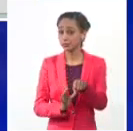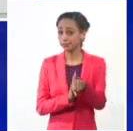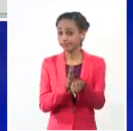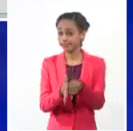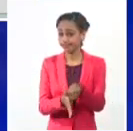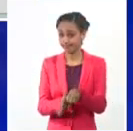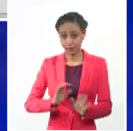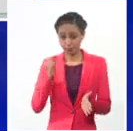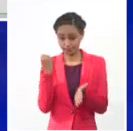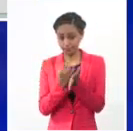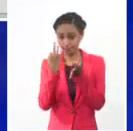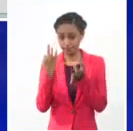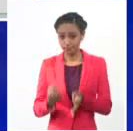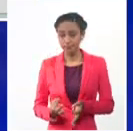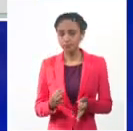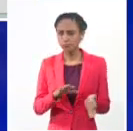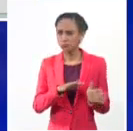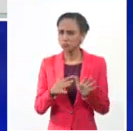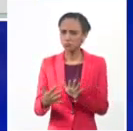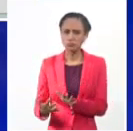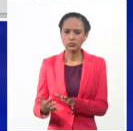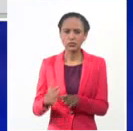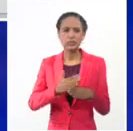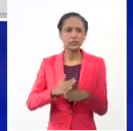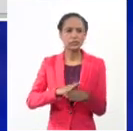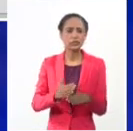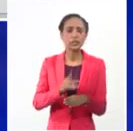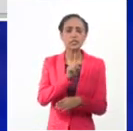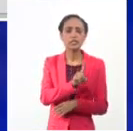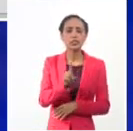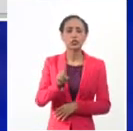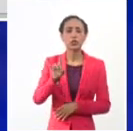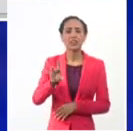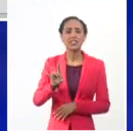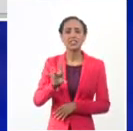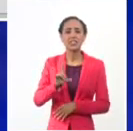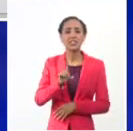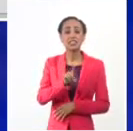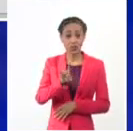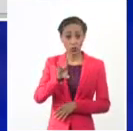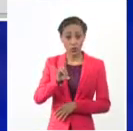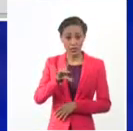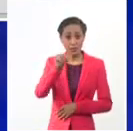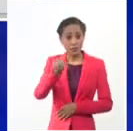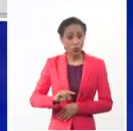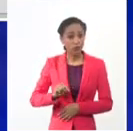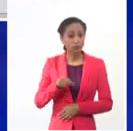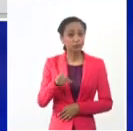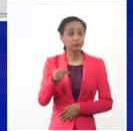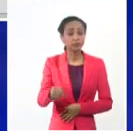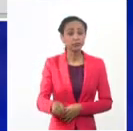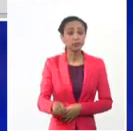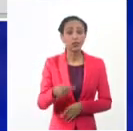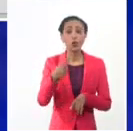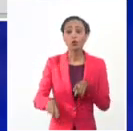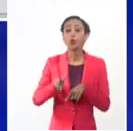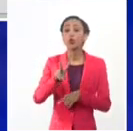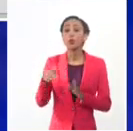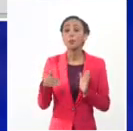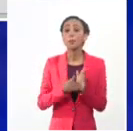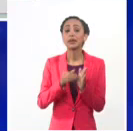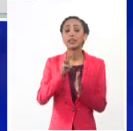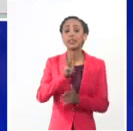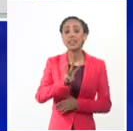diagnosticados, con un promedio de 115 casos diarios contra 2.314